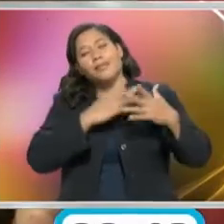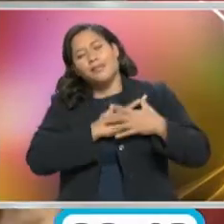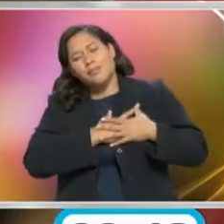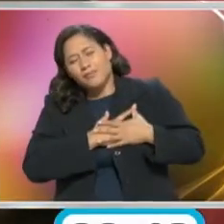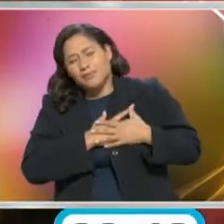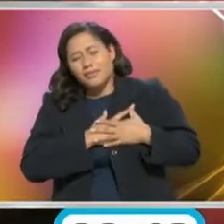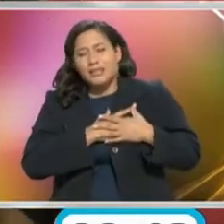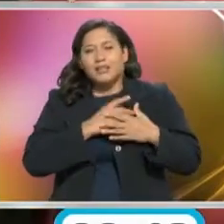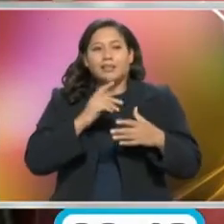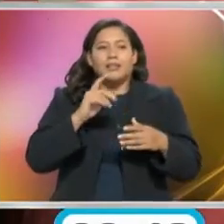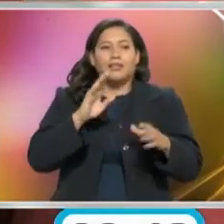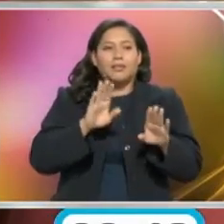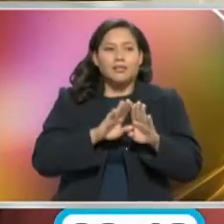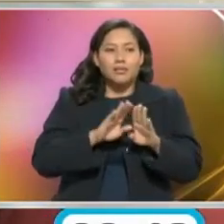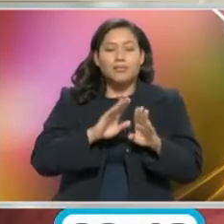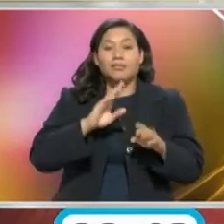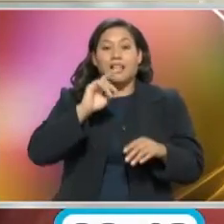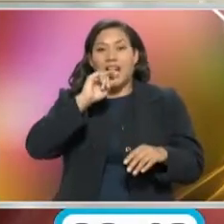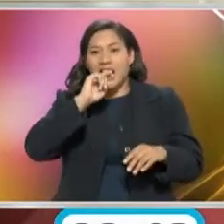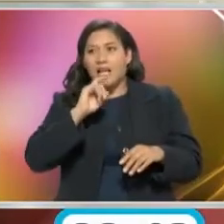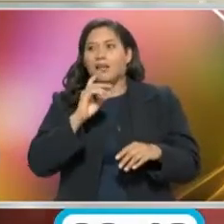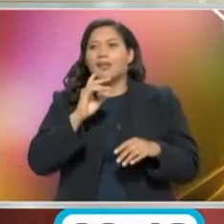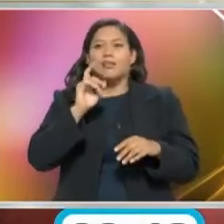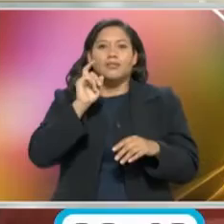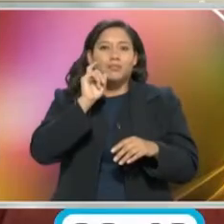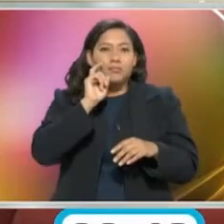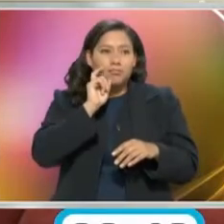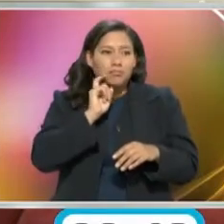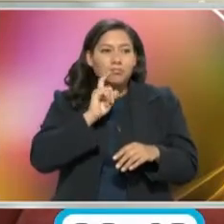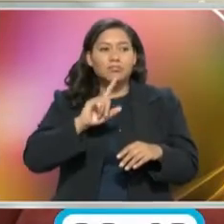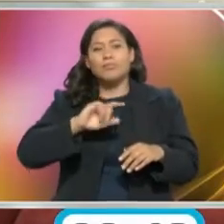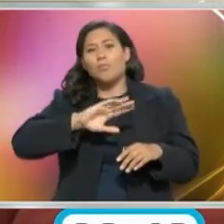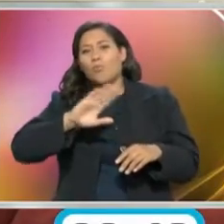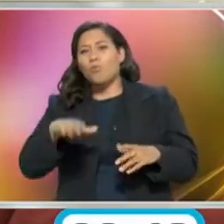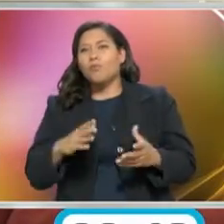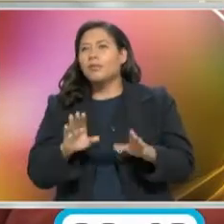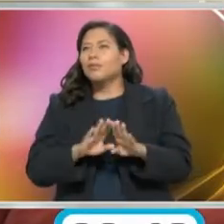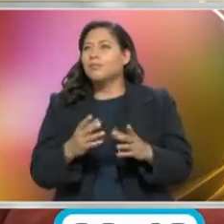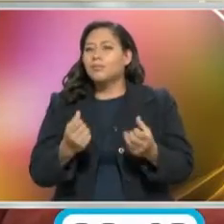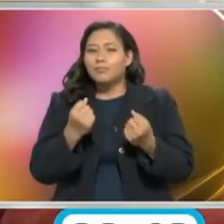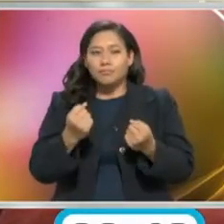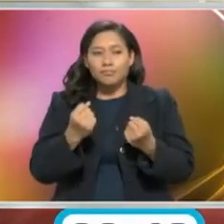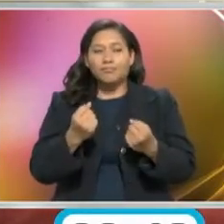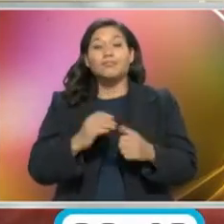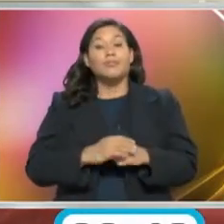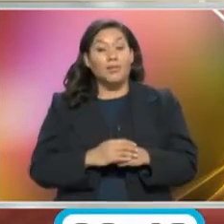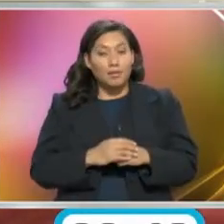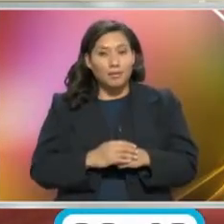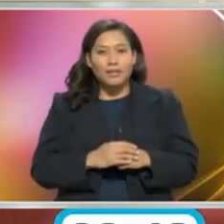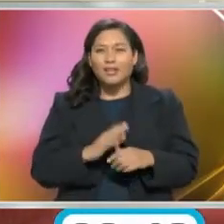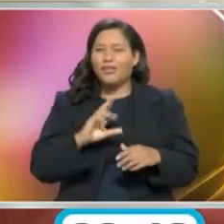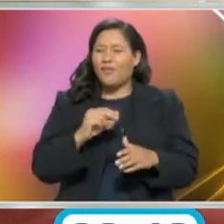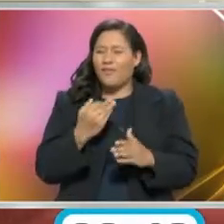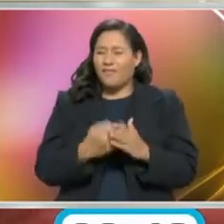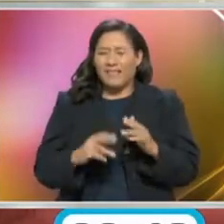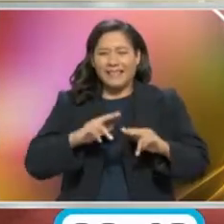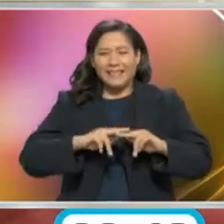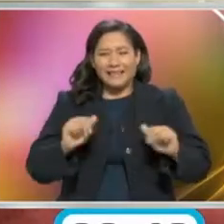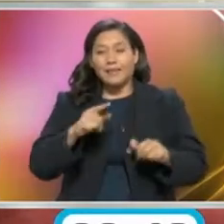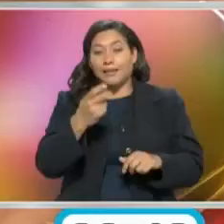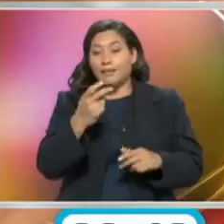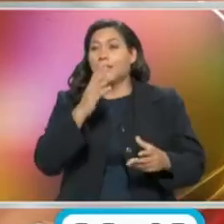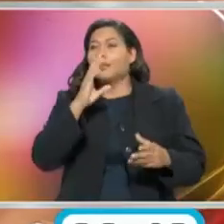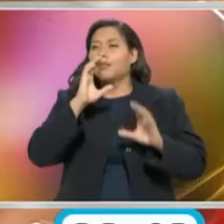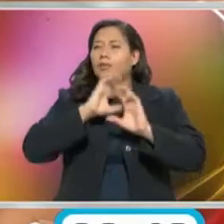pasión, de gelosía y después la muerte. Allora no c'è niente che manca. No falta nada. En esta ópera